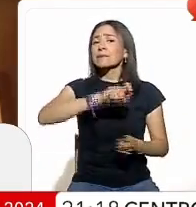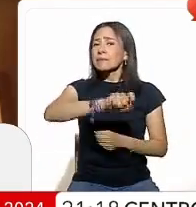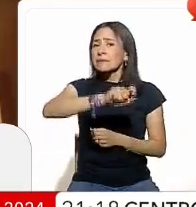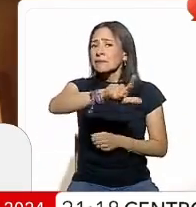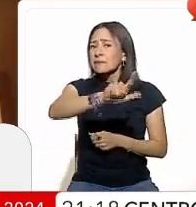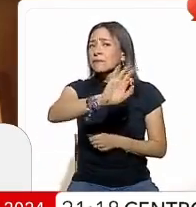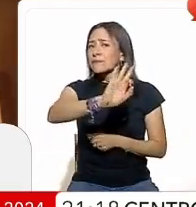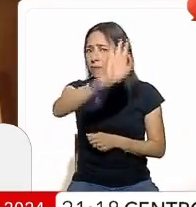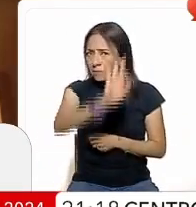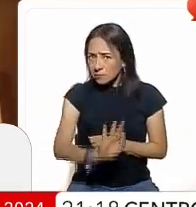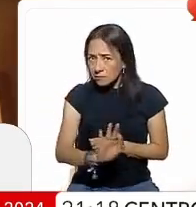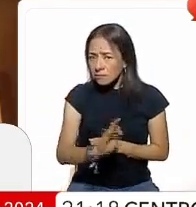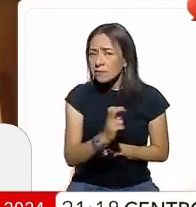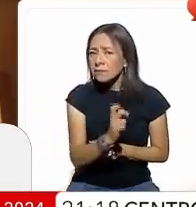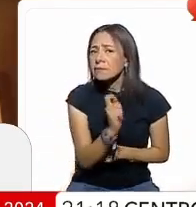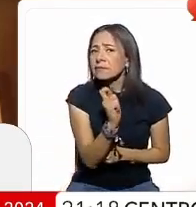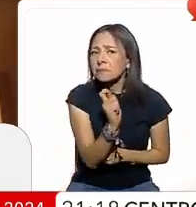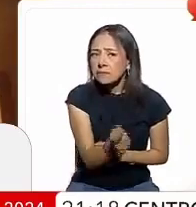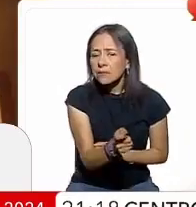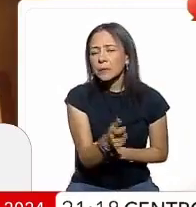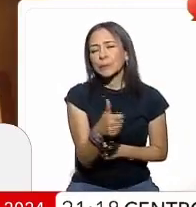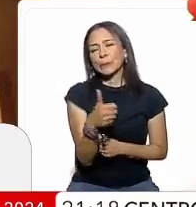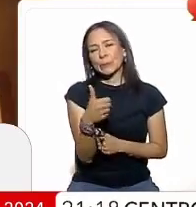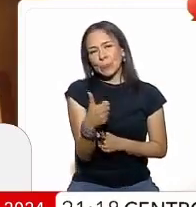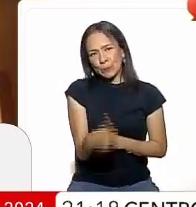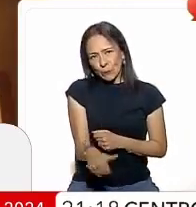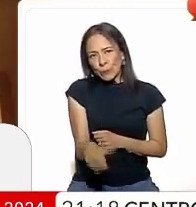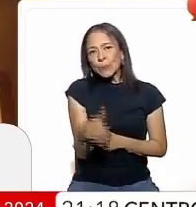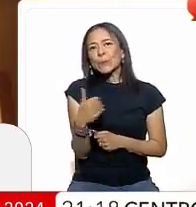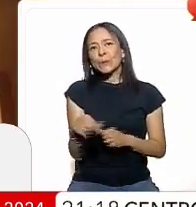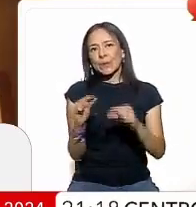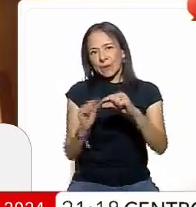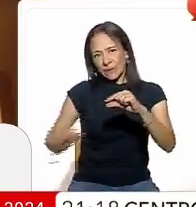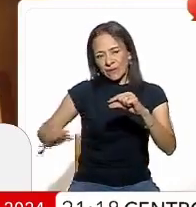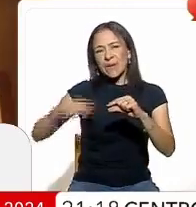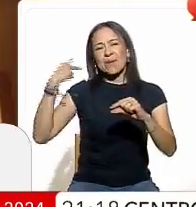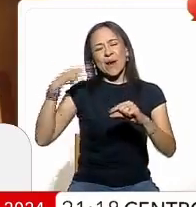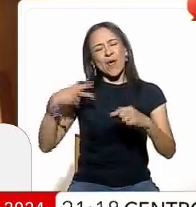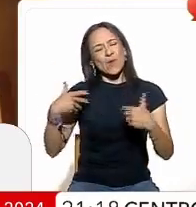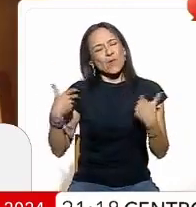27%. Y eso habla mucho de este gran pueblo veracruzano.